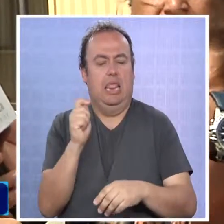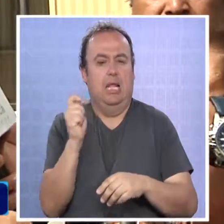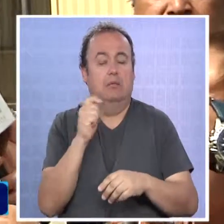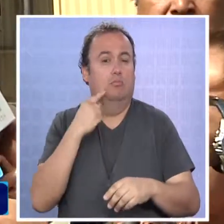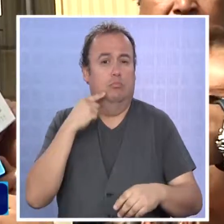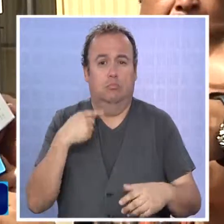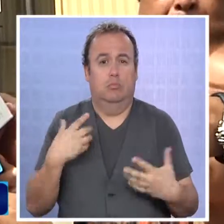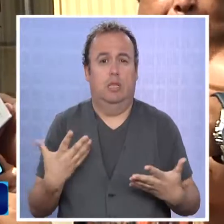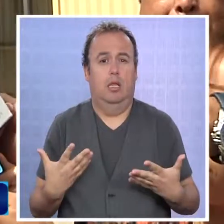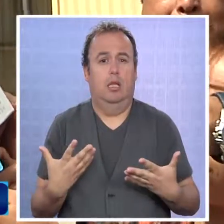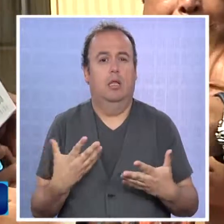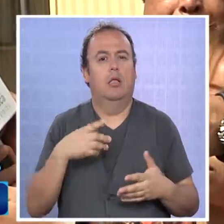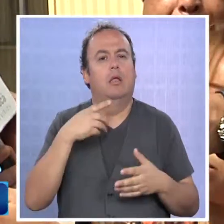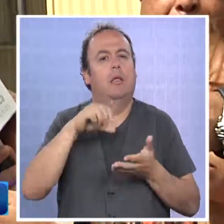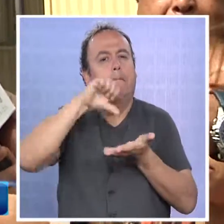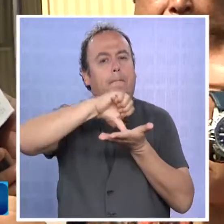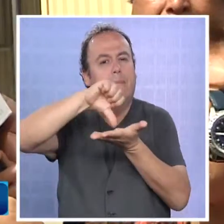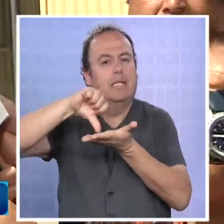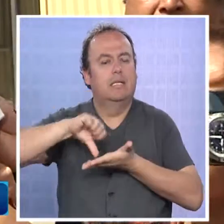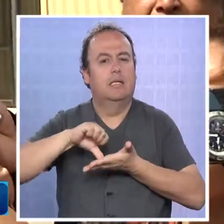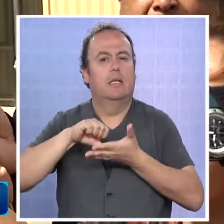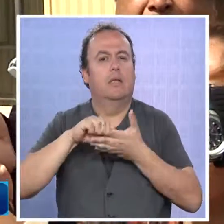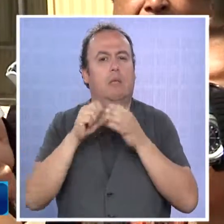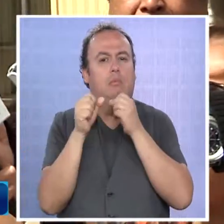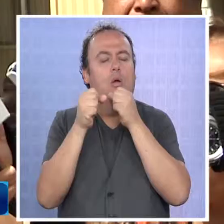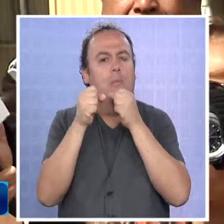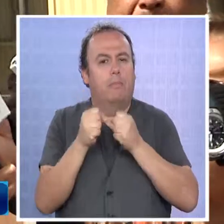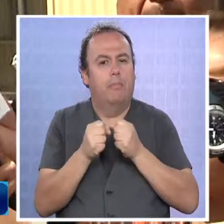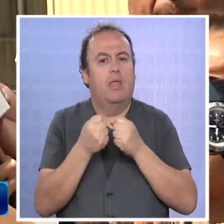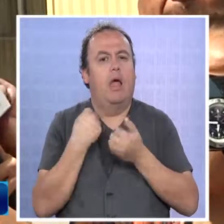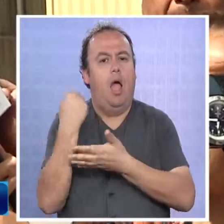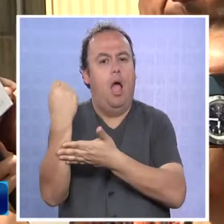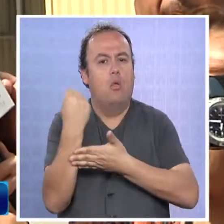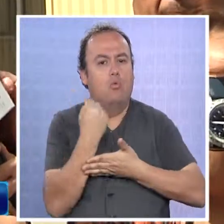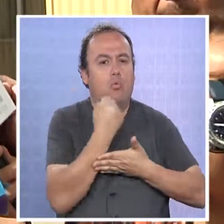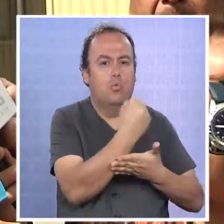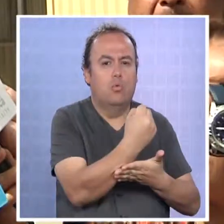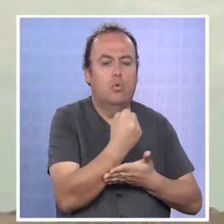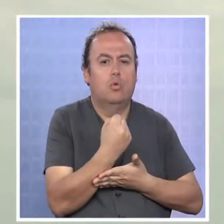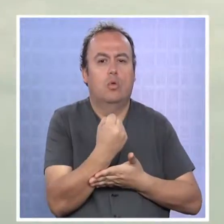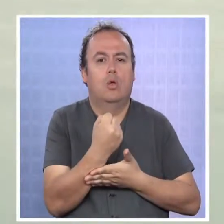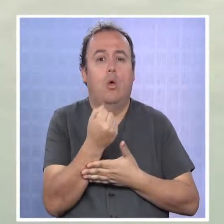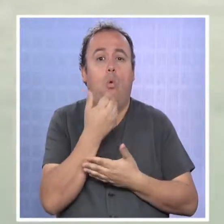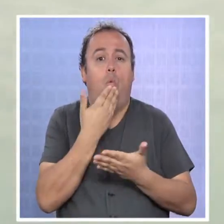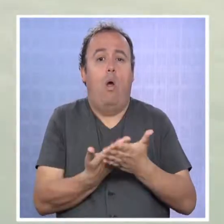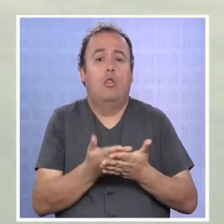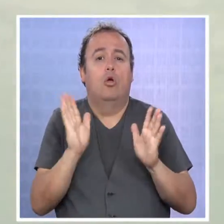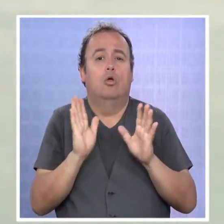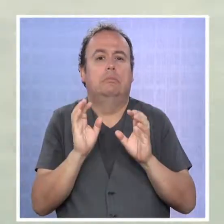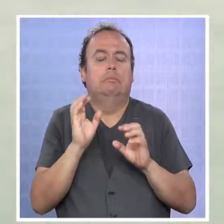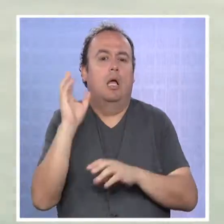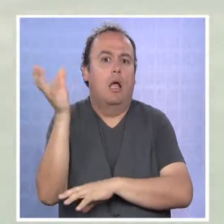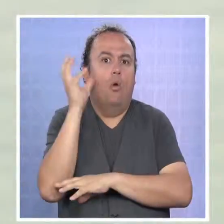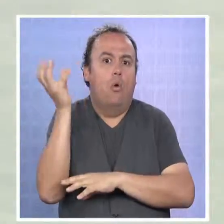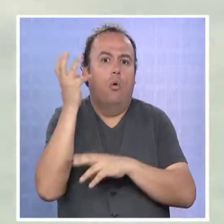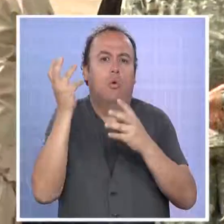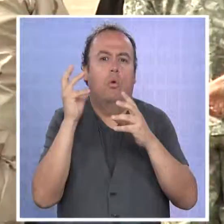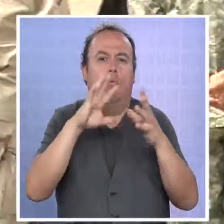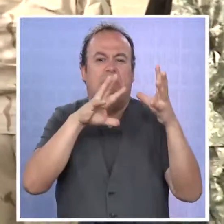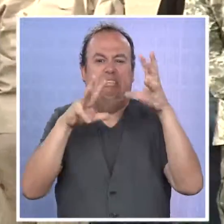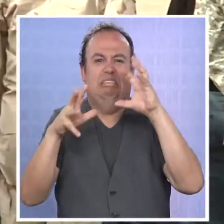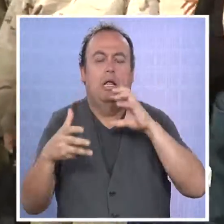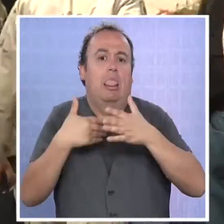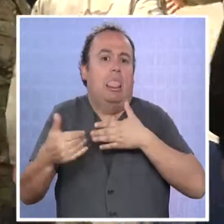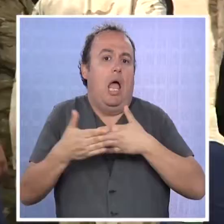que los países nos podamos asistir y podamos ayudarnos unos a otros cuando hay que enfrentar emergencias, desastres naturales o en